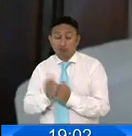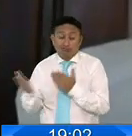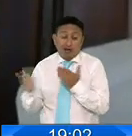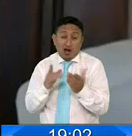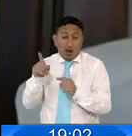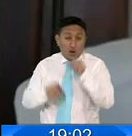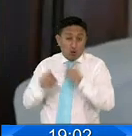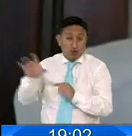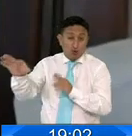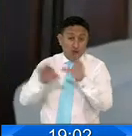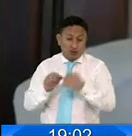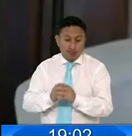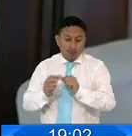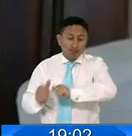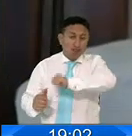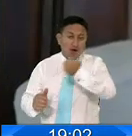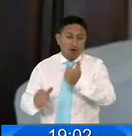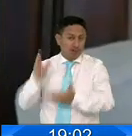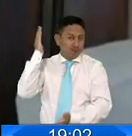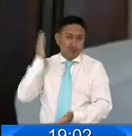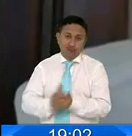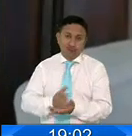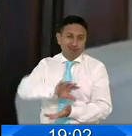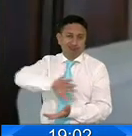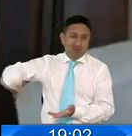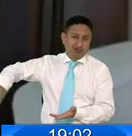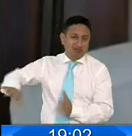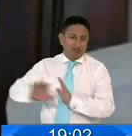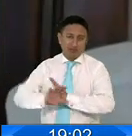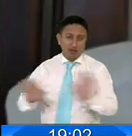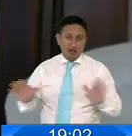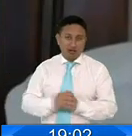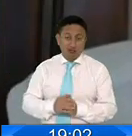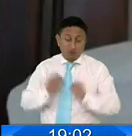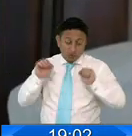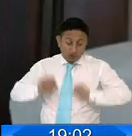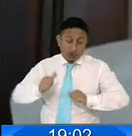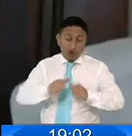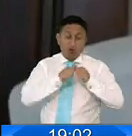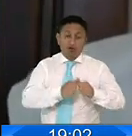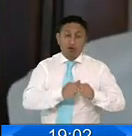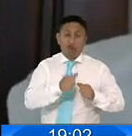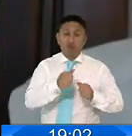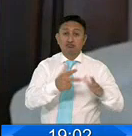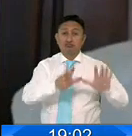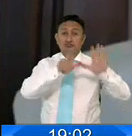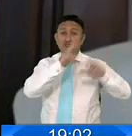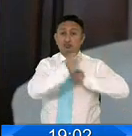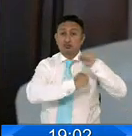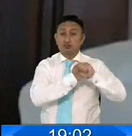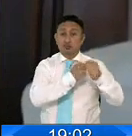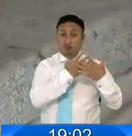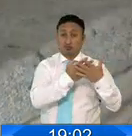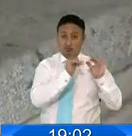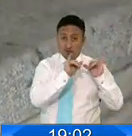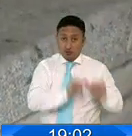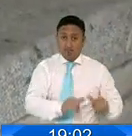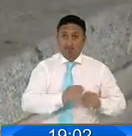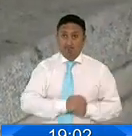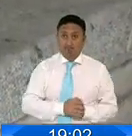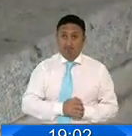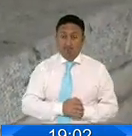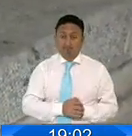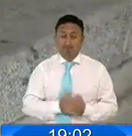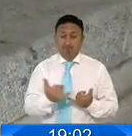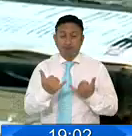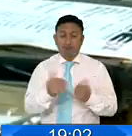que nieguen de plano, desechen completamente los recursos, con lo cual queda confirmada en su totalidad la sentencia de apelación. En todo esto,